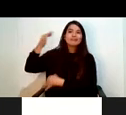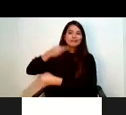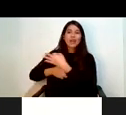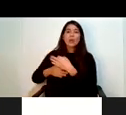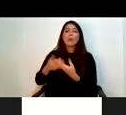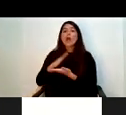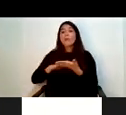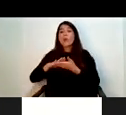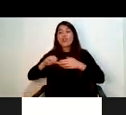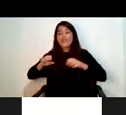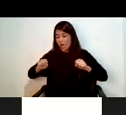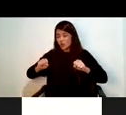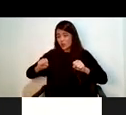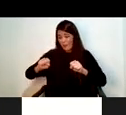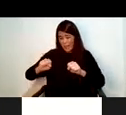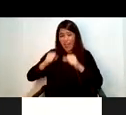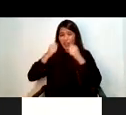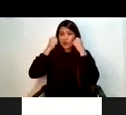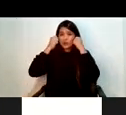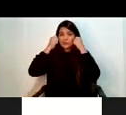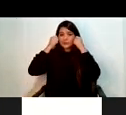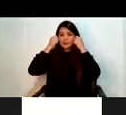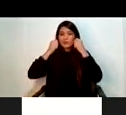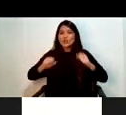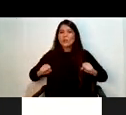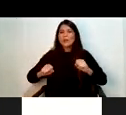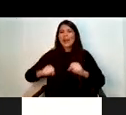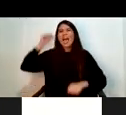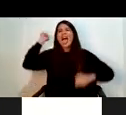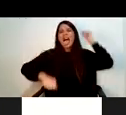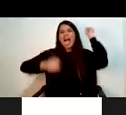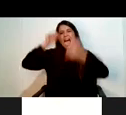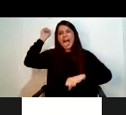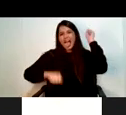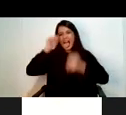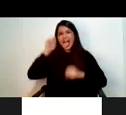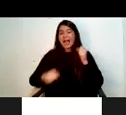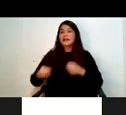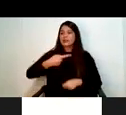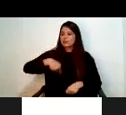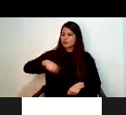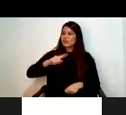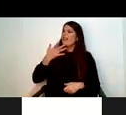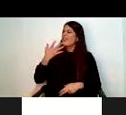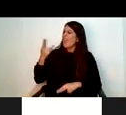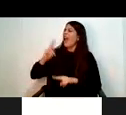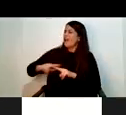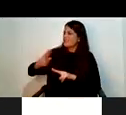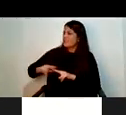supermercado, a lo mejor nos van a decir, haz una pataleta. Y nosotros podríamos decir, ya, ¿y qué hace la